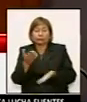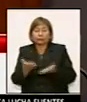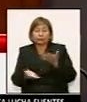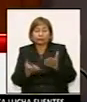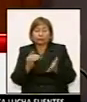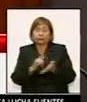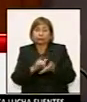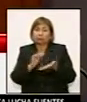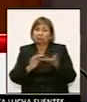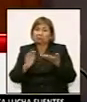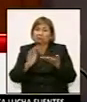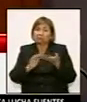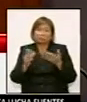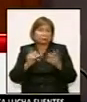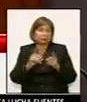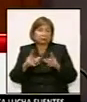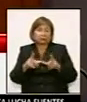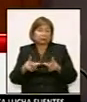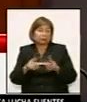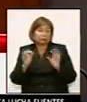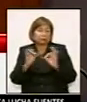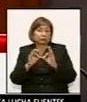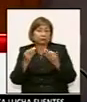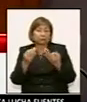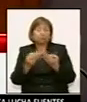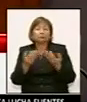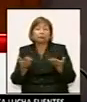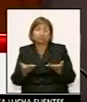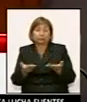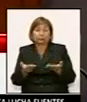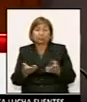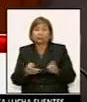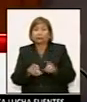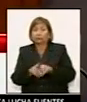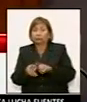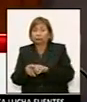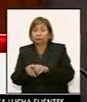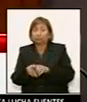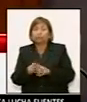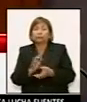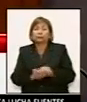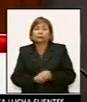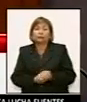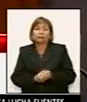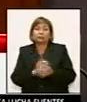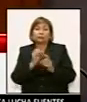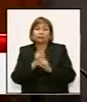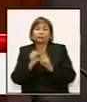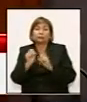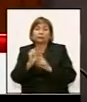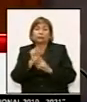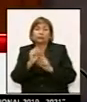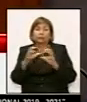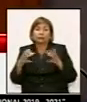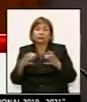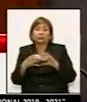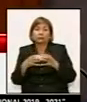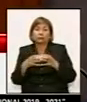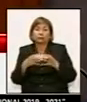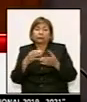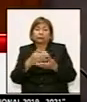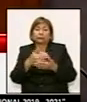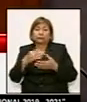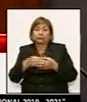se han justificado no solo en el ámbito familiar, sino en el ámbito de la sociedad en su conjunto y